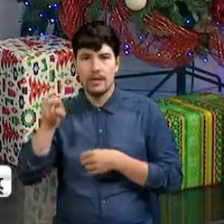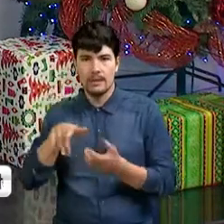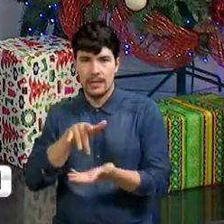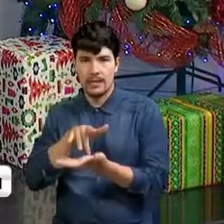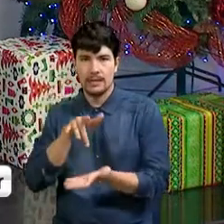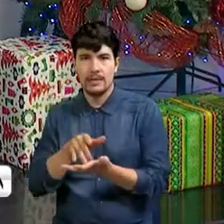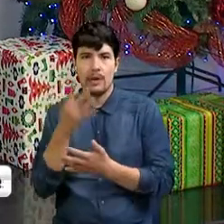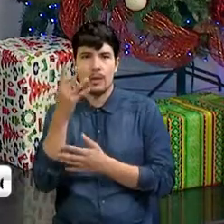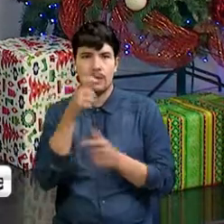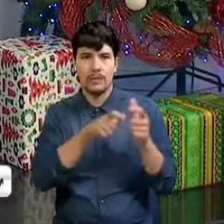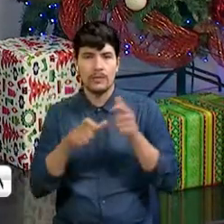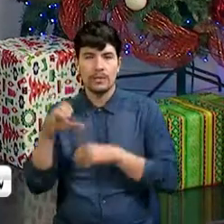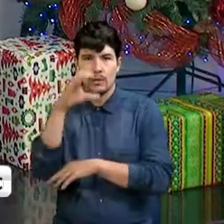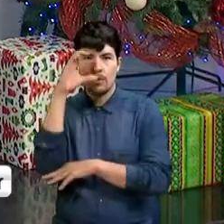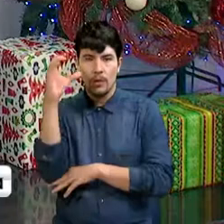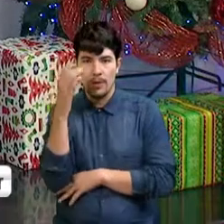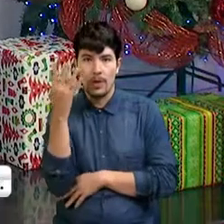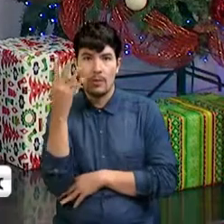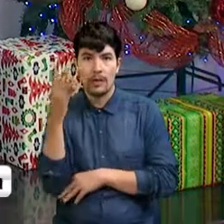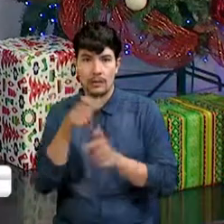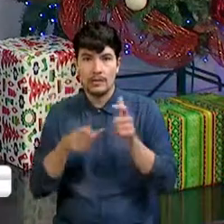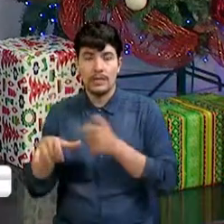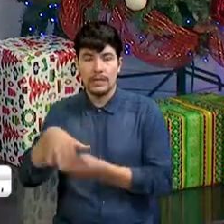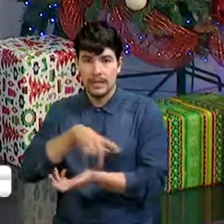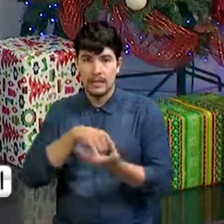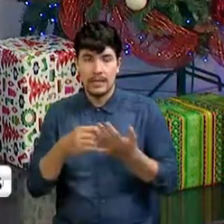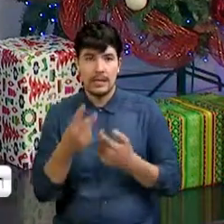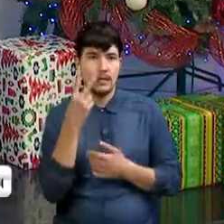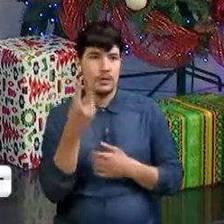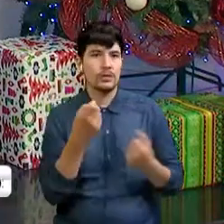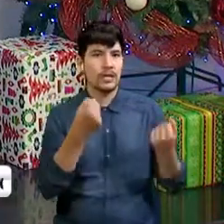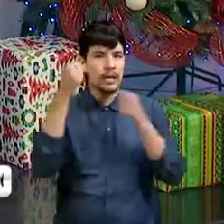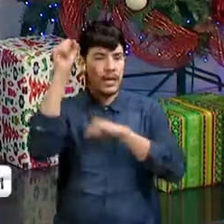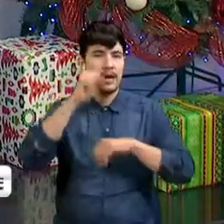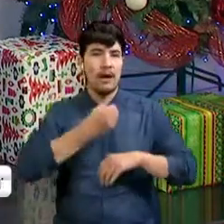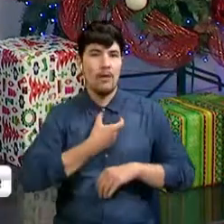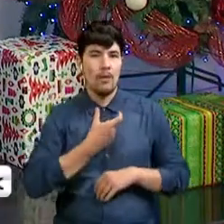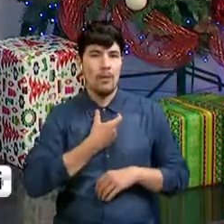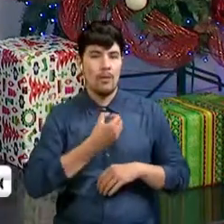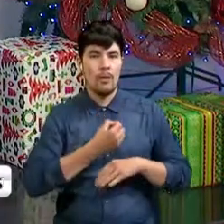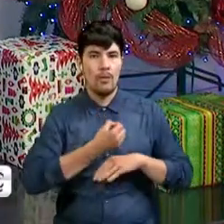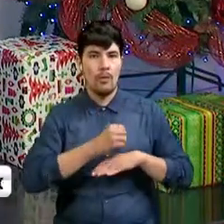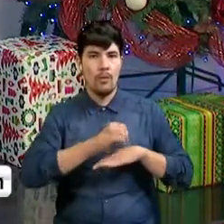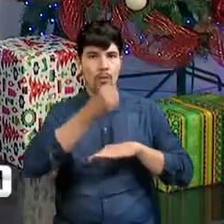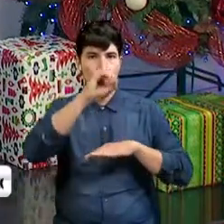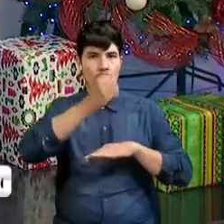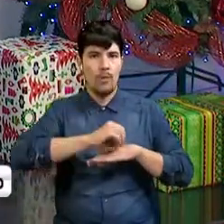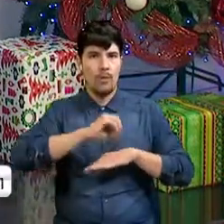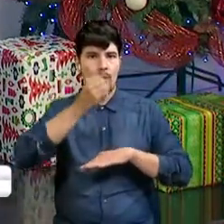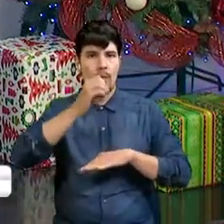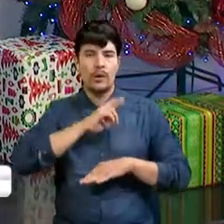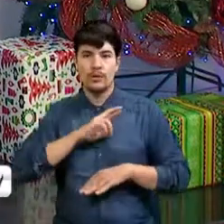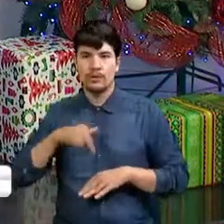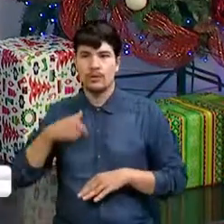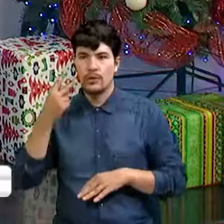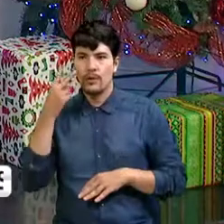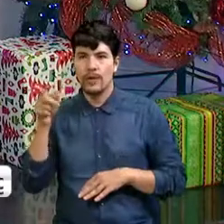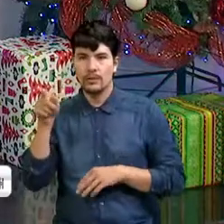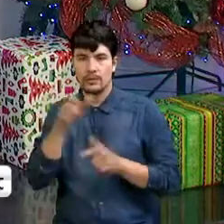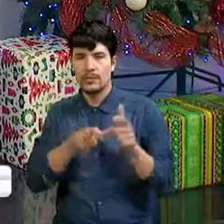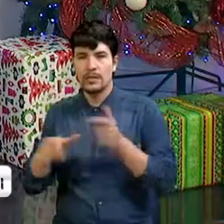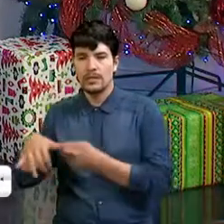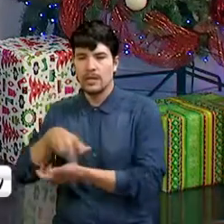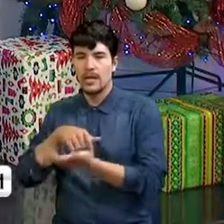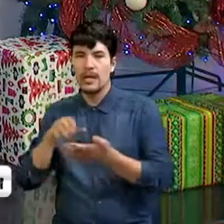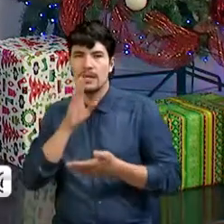participación de cuatro colombianos, los cuatro son de Santander y dos de ellos han obtenido medallas. Vamos a ver a los santandereanos,